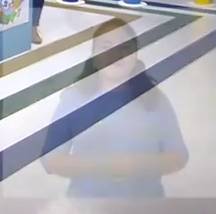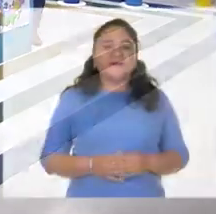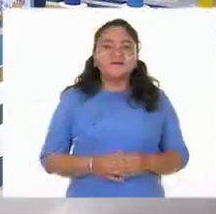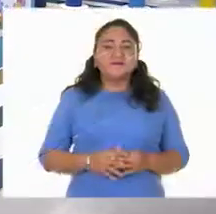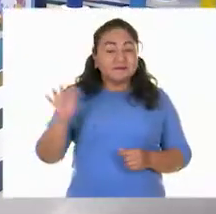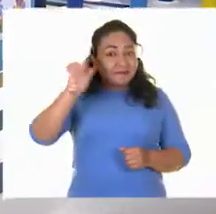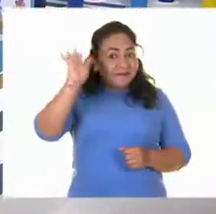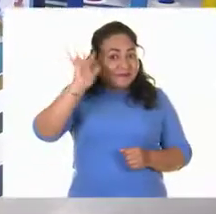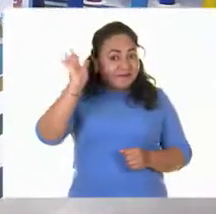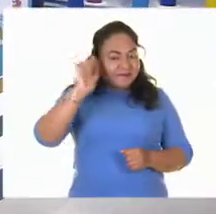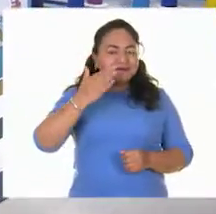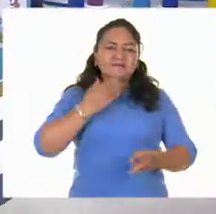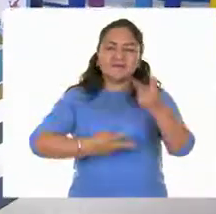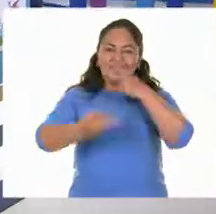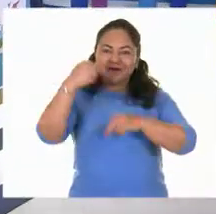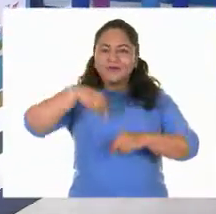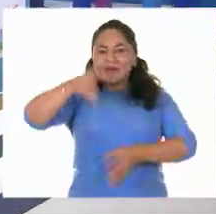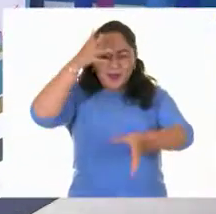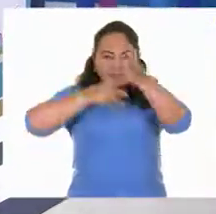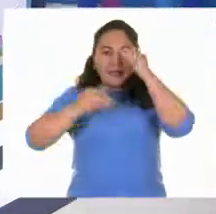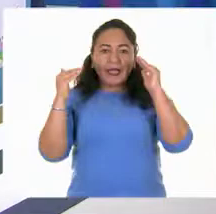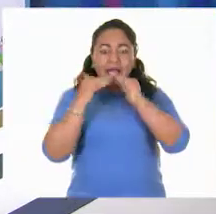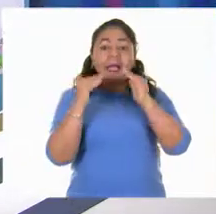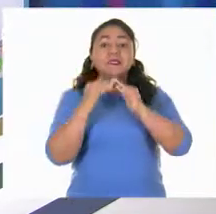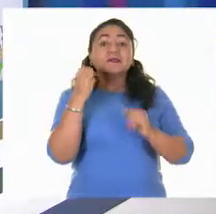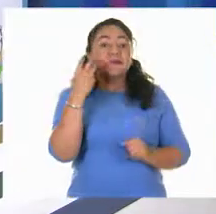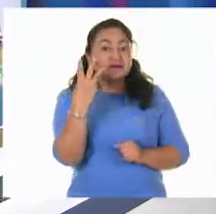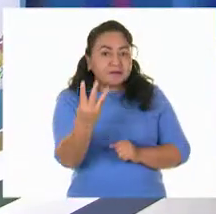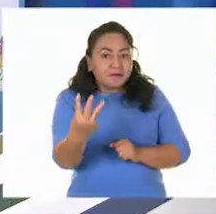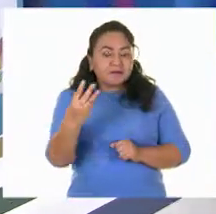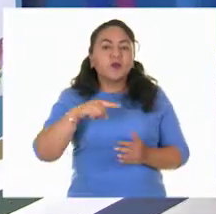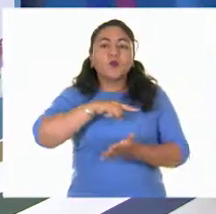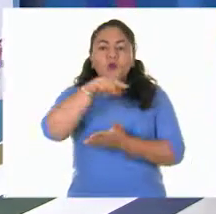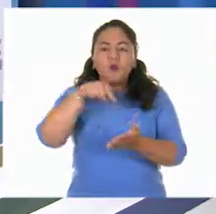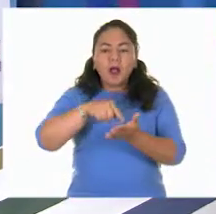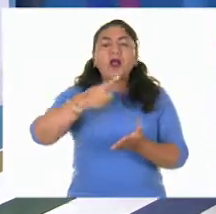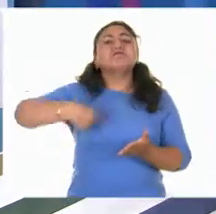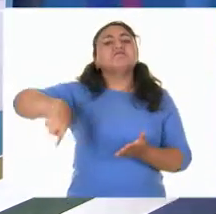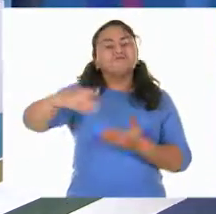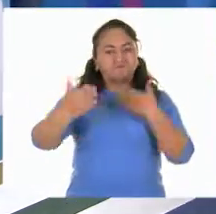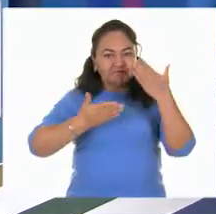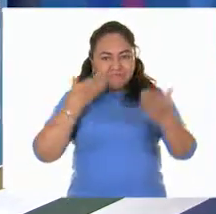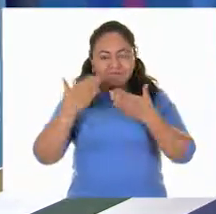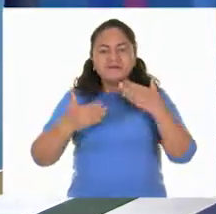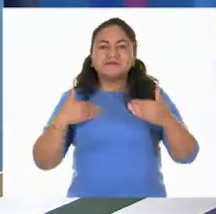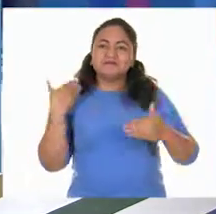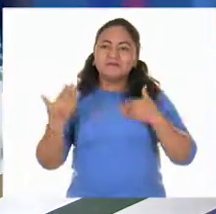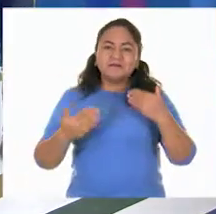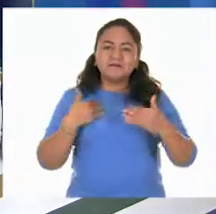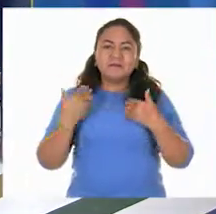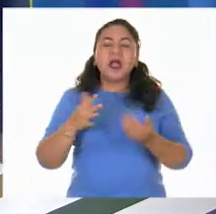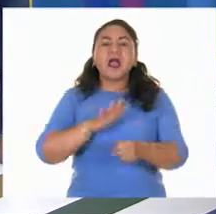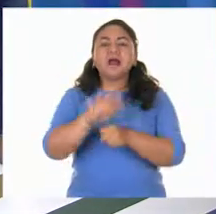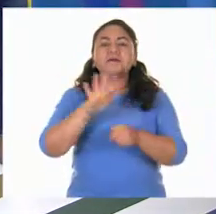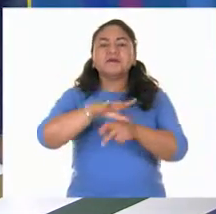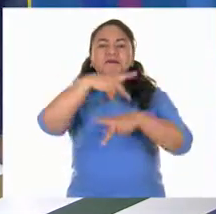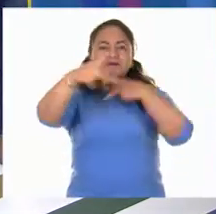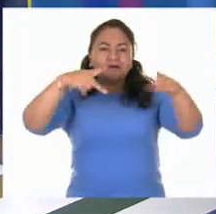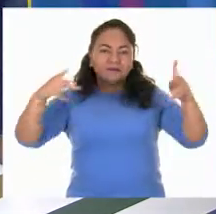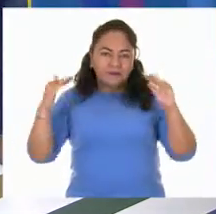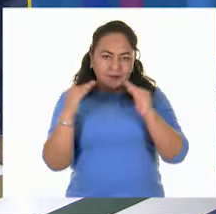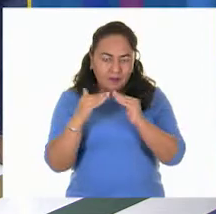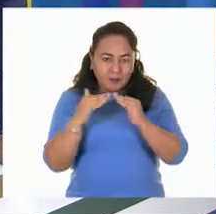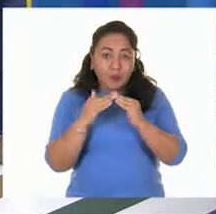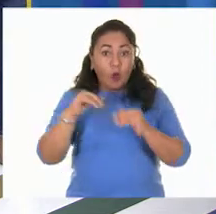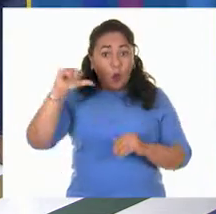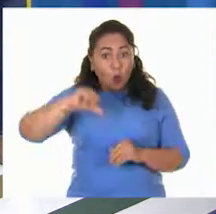Hola, hola. Bienvenidos a Aprende en Casa 3, un espacio en el que vamos a poder estudiar y divertirnos desde nuestros hogares. Y el